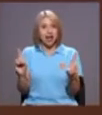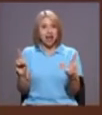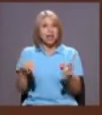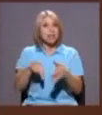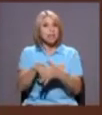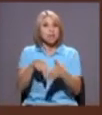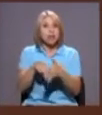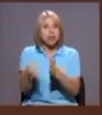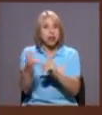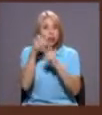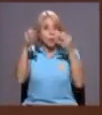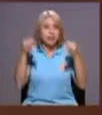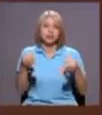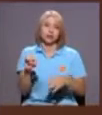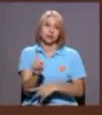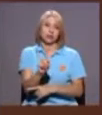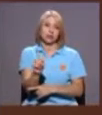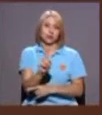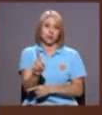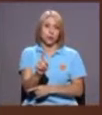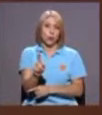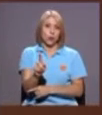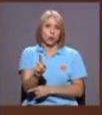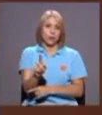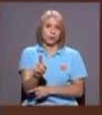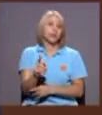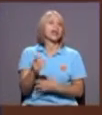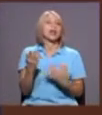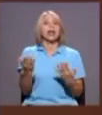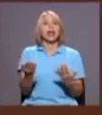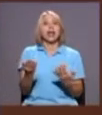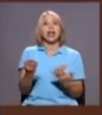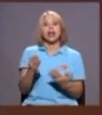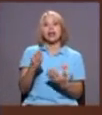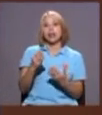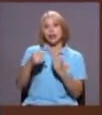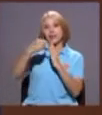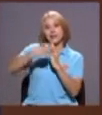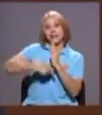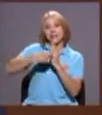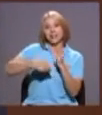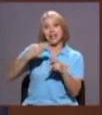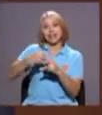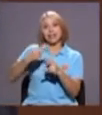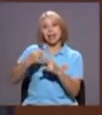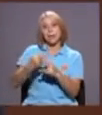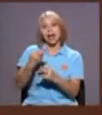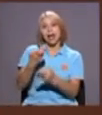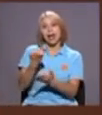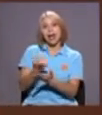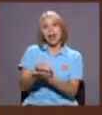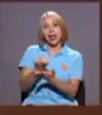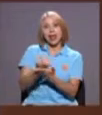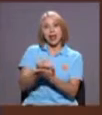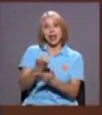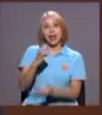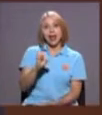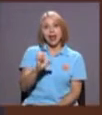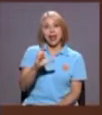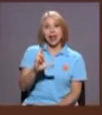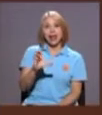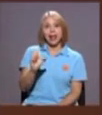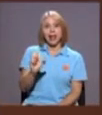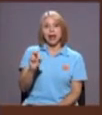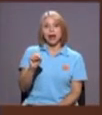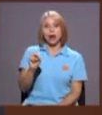toma de decisiones. En El Economist, que es una revista que analiza un índice de la democracia, uno de los